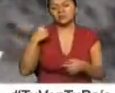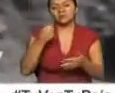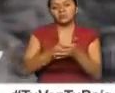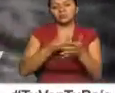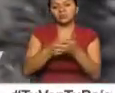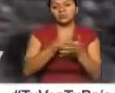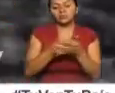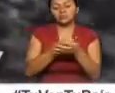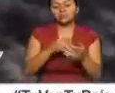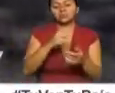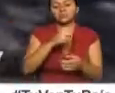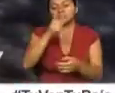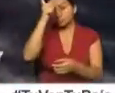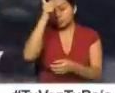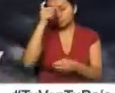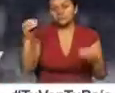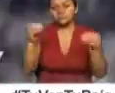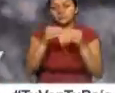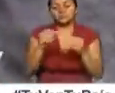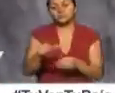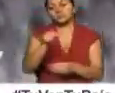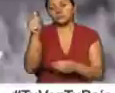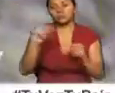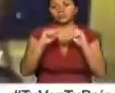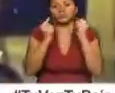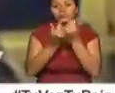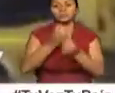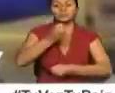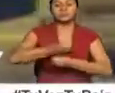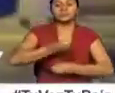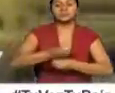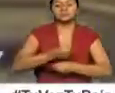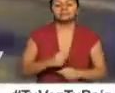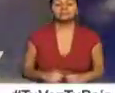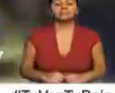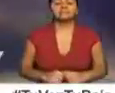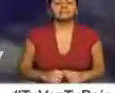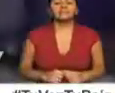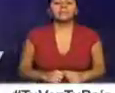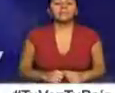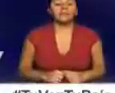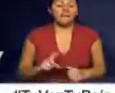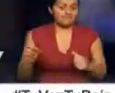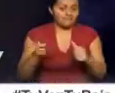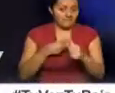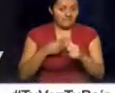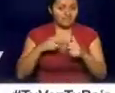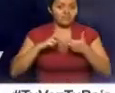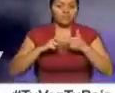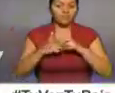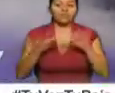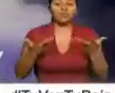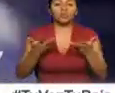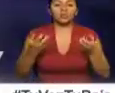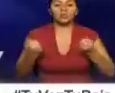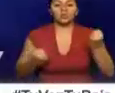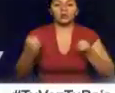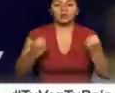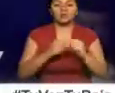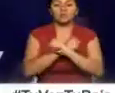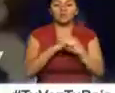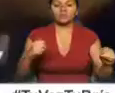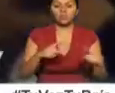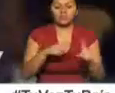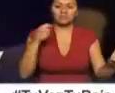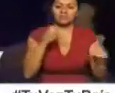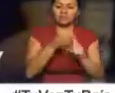entre las fuerzas turcas y los rebeldes del Partido de los Trabajadores del Kurdistán. El primer atentado ha tenido lugar con un coche bomba, también contra